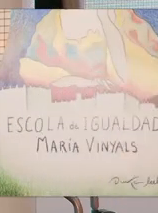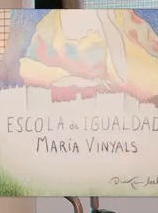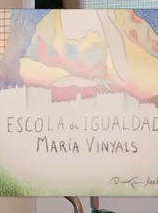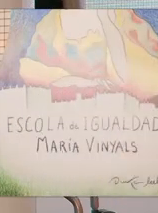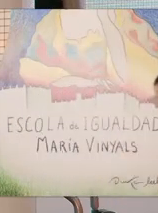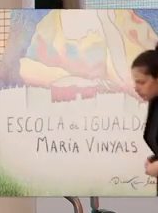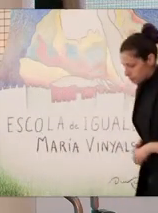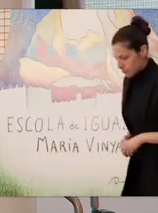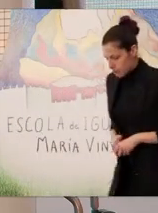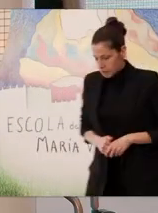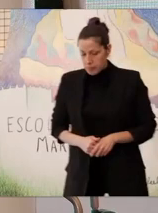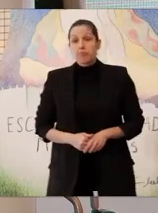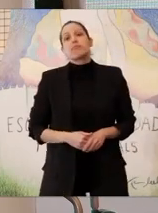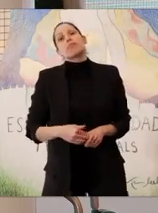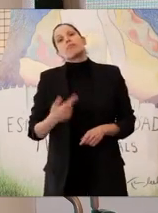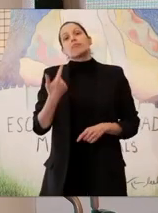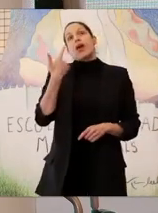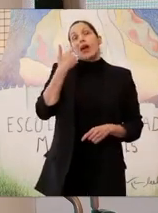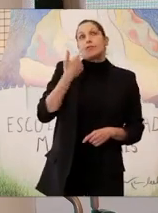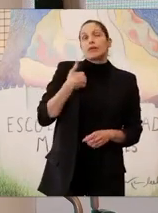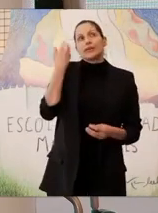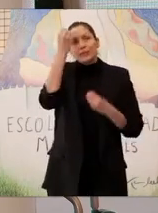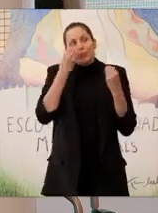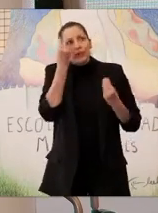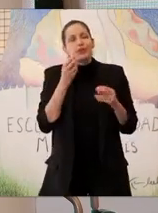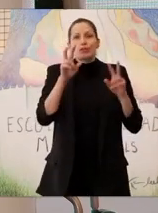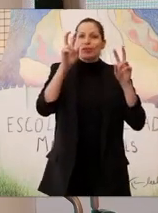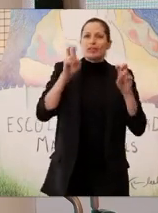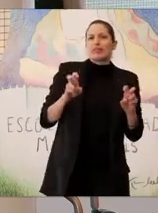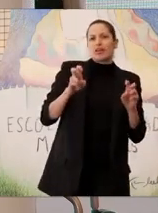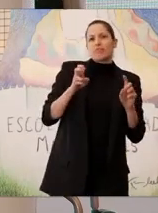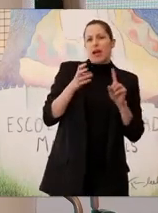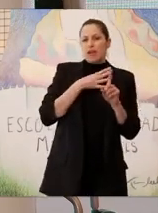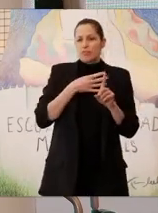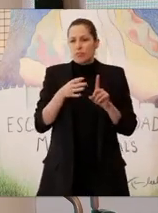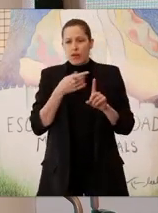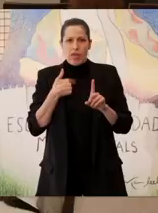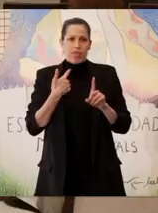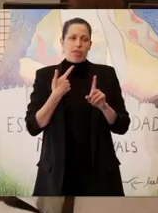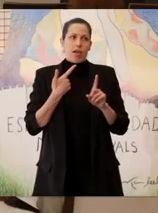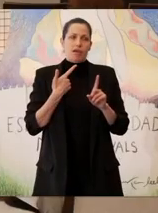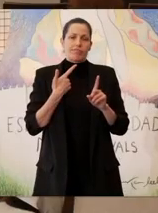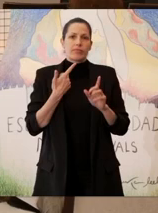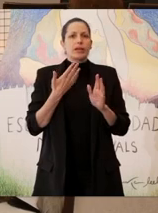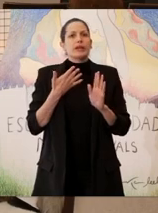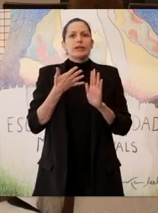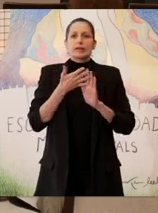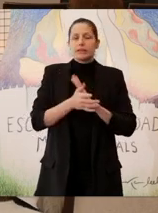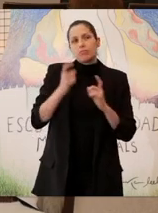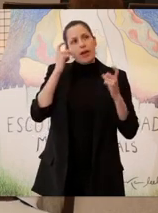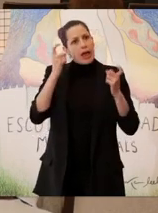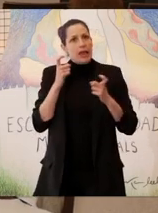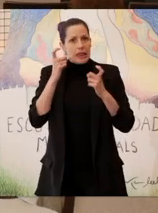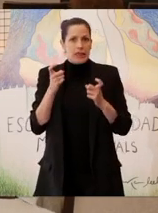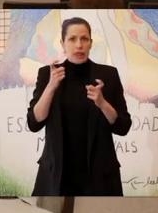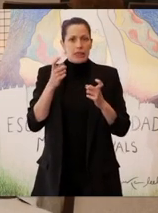ver, yo creo que en violencia siempre es verdad que nos centramos y con acierto, desde luego, desde la posición de la víctima, pero es cierto que este programa que habla Teresa es un